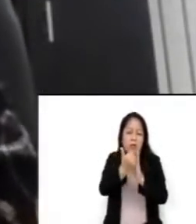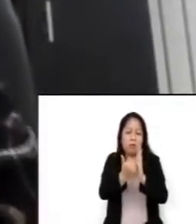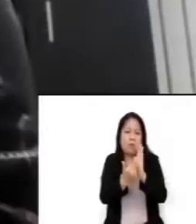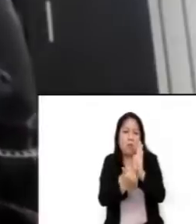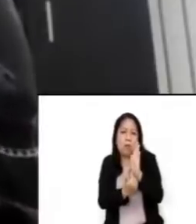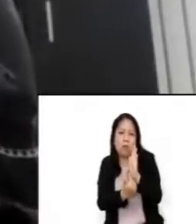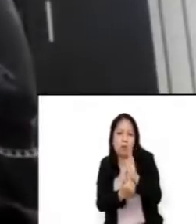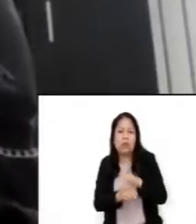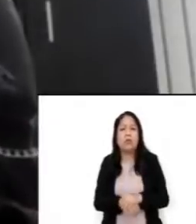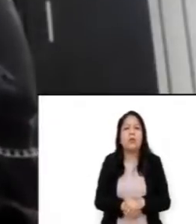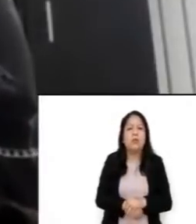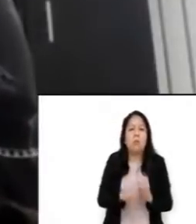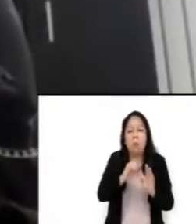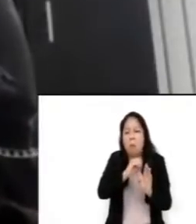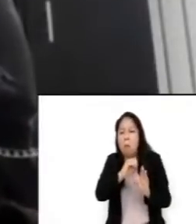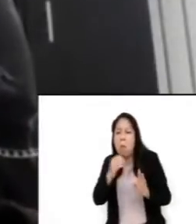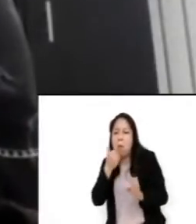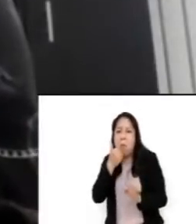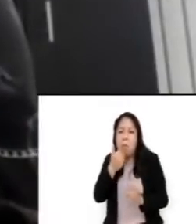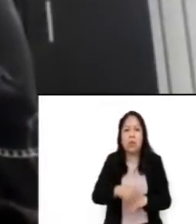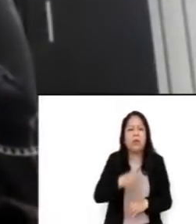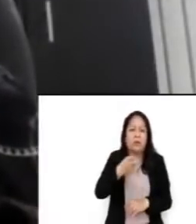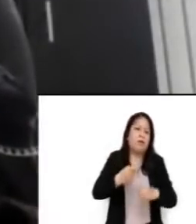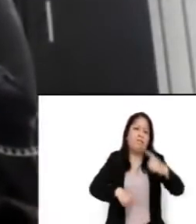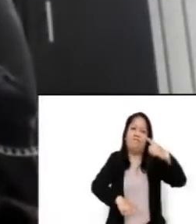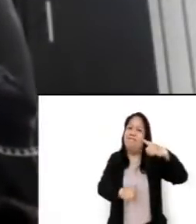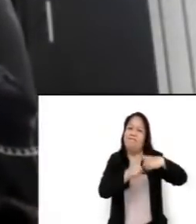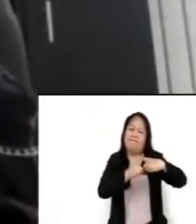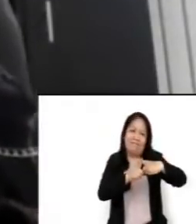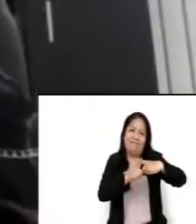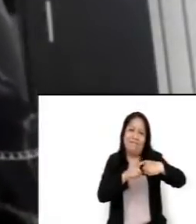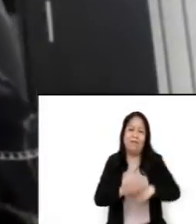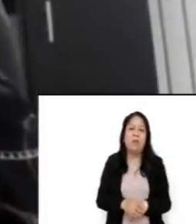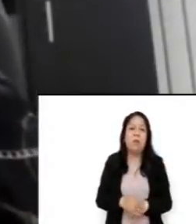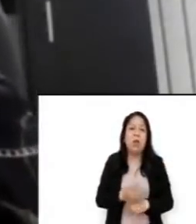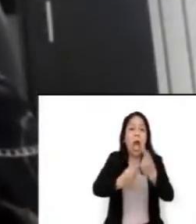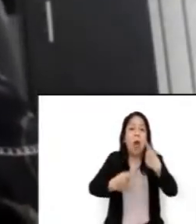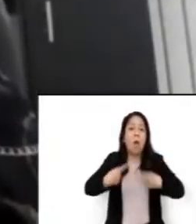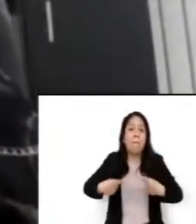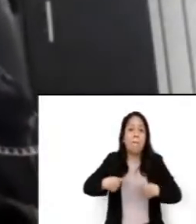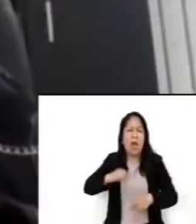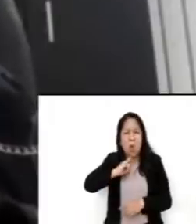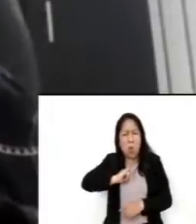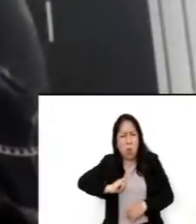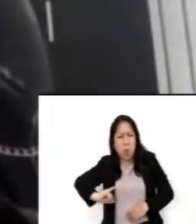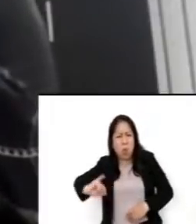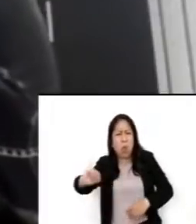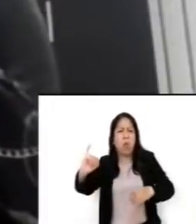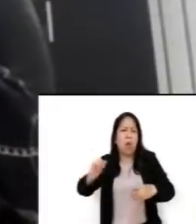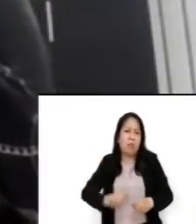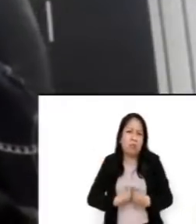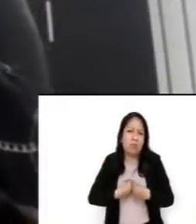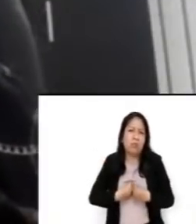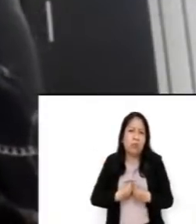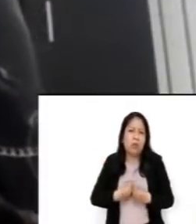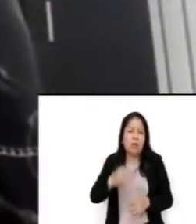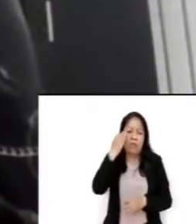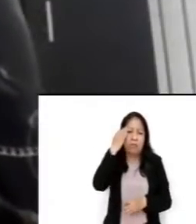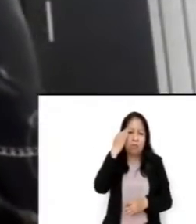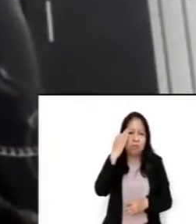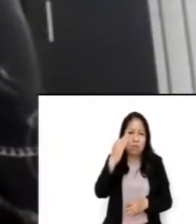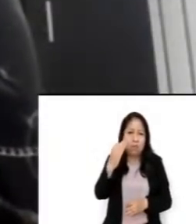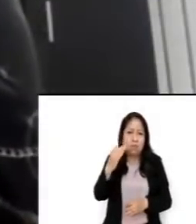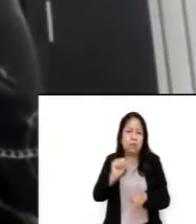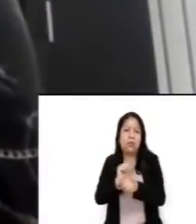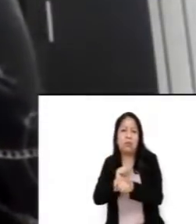como más ordenado, y eso pues es positivo, porque además hay gente que se traslada de muy lejos, digamos, el tiempo es mucho